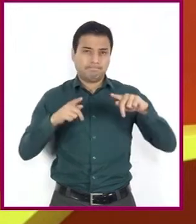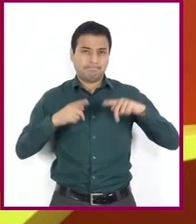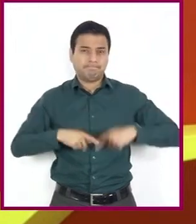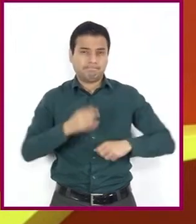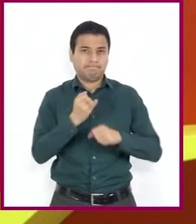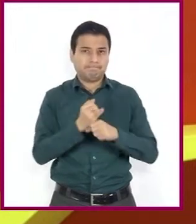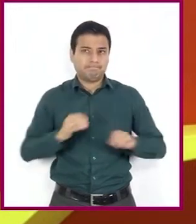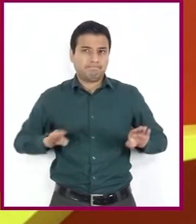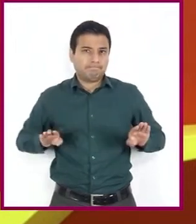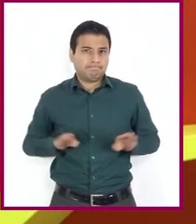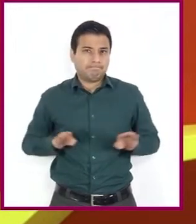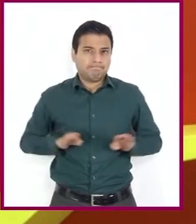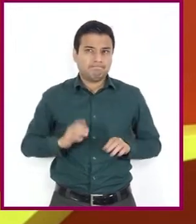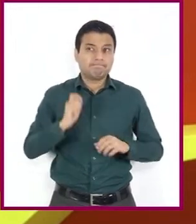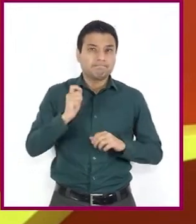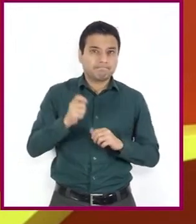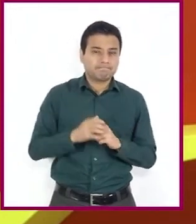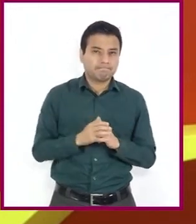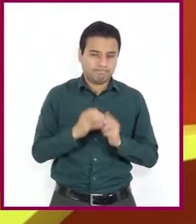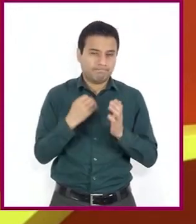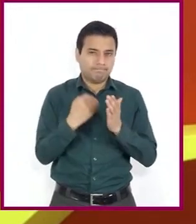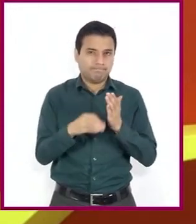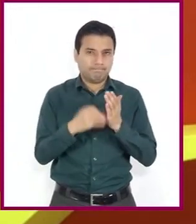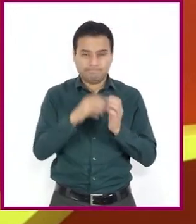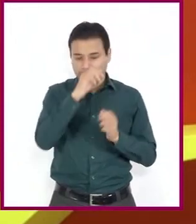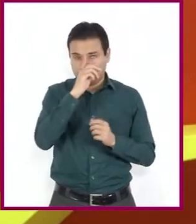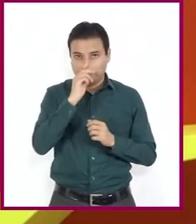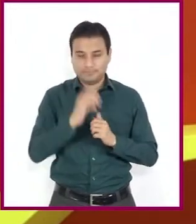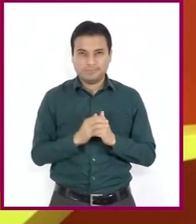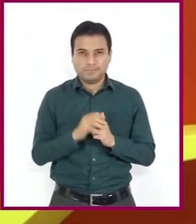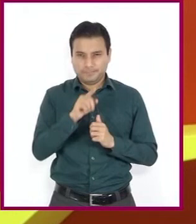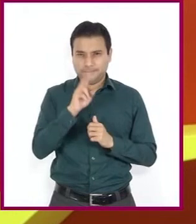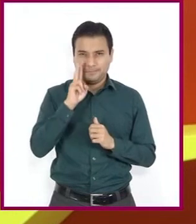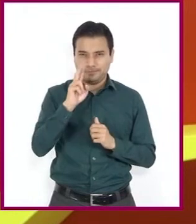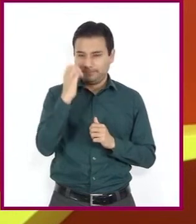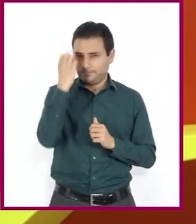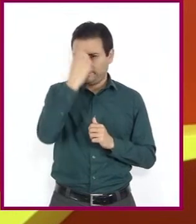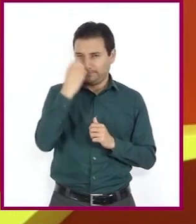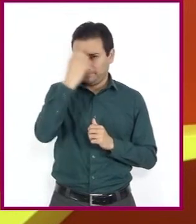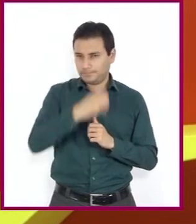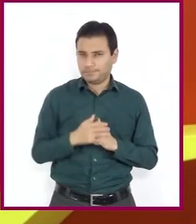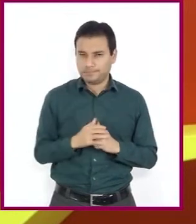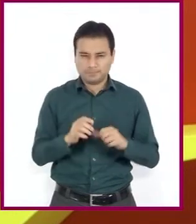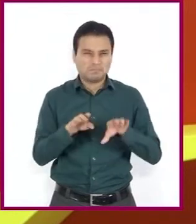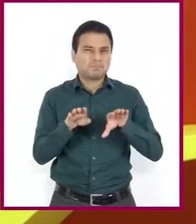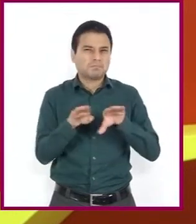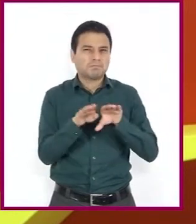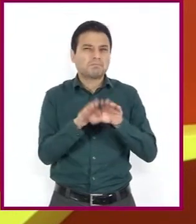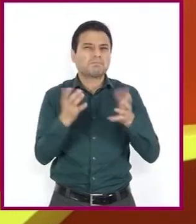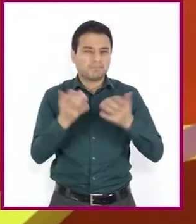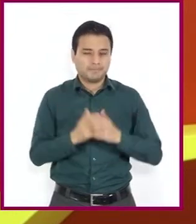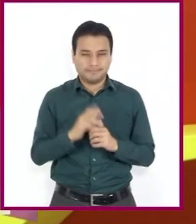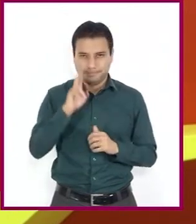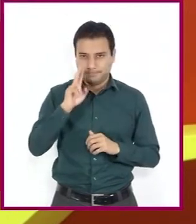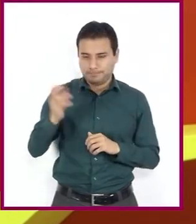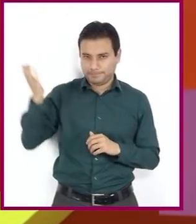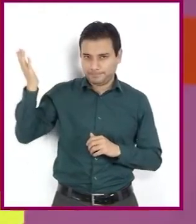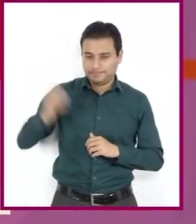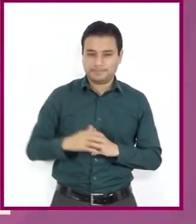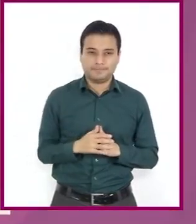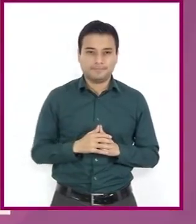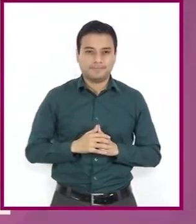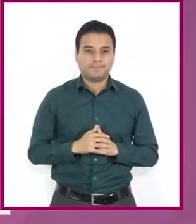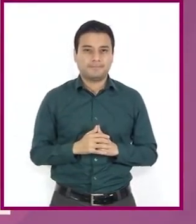personaje para complementarlos en el tercer reto. Observen con atención cómo quedaría en la tabla.